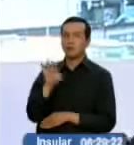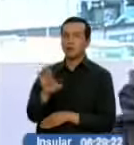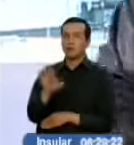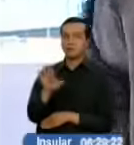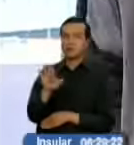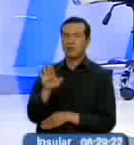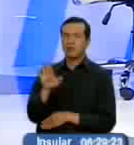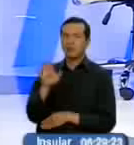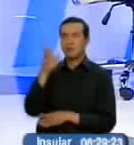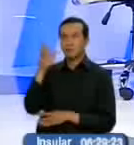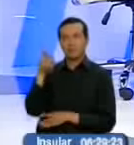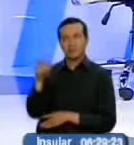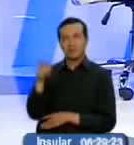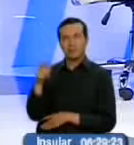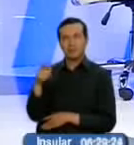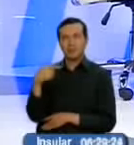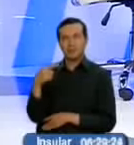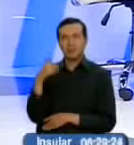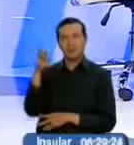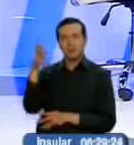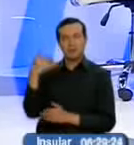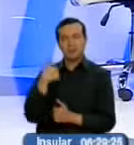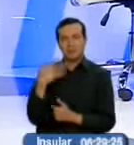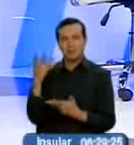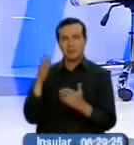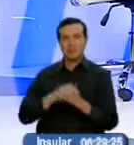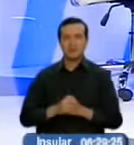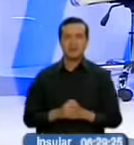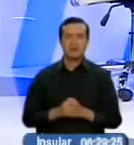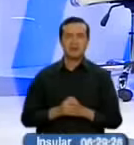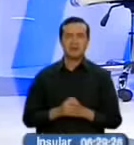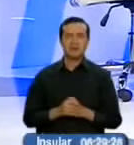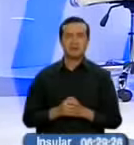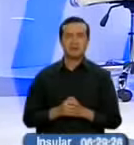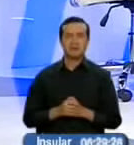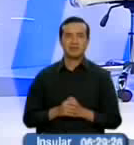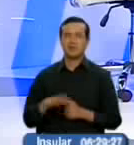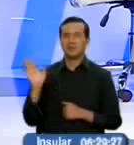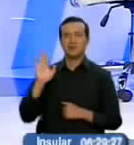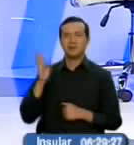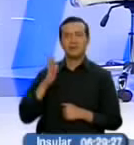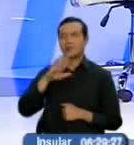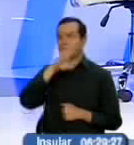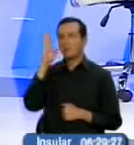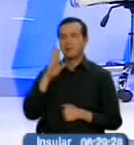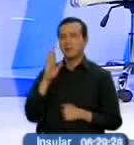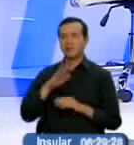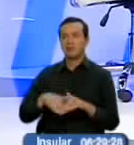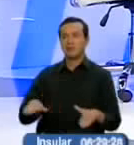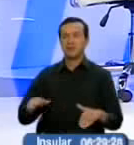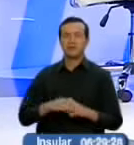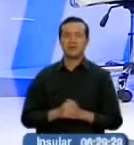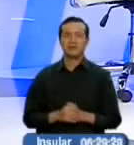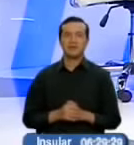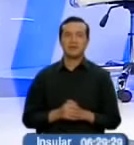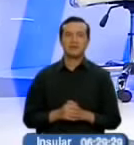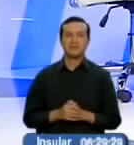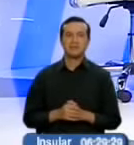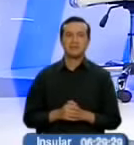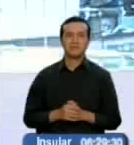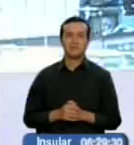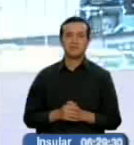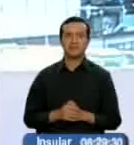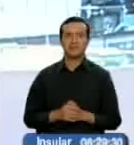alumno de César. Ah, bueno. Sí. Ya, yo te diría como alumno mío. Ah, ya, no fui tu alumno. Qué bueno, sí. Qué bueno. Bueno, en eso. A ver,